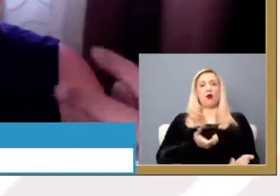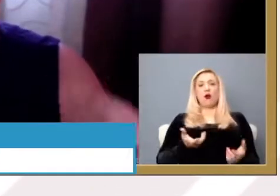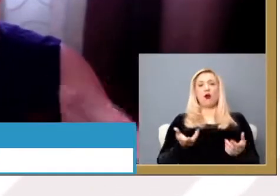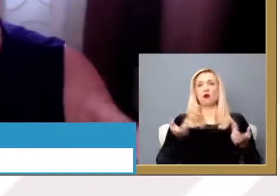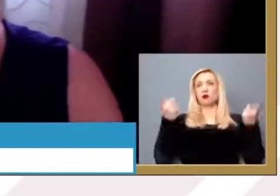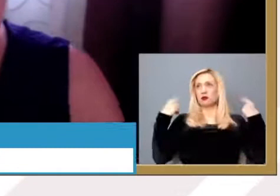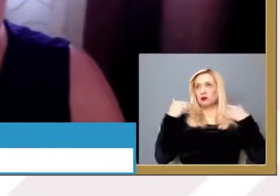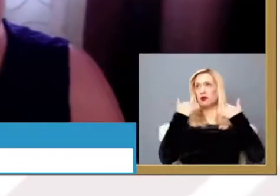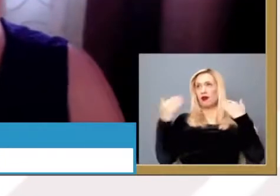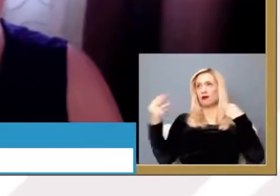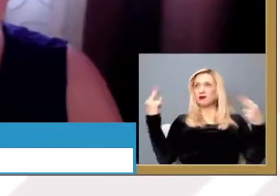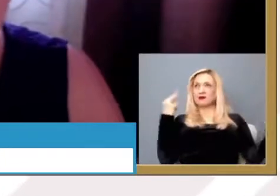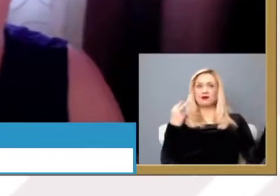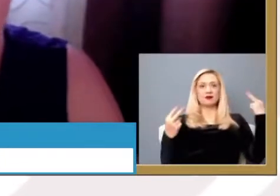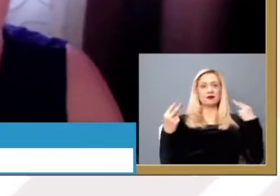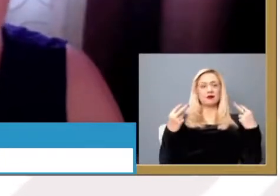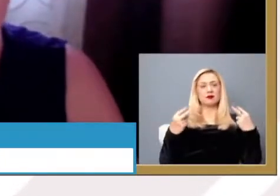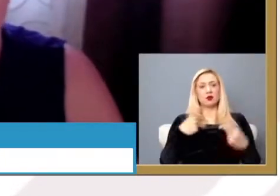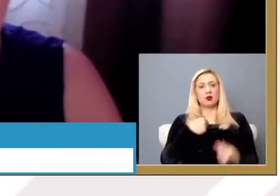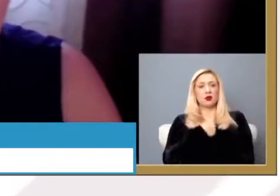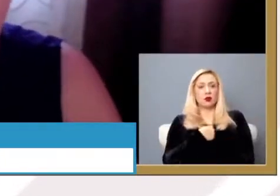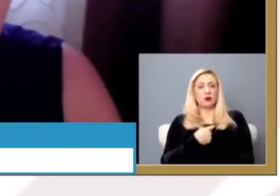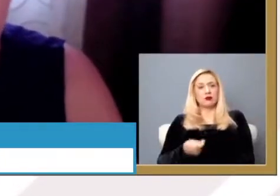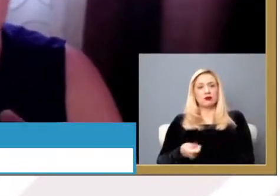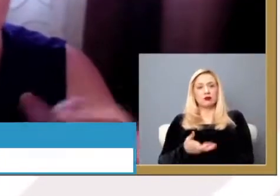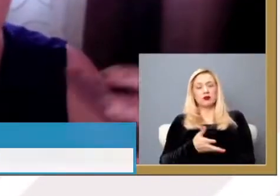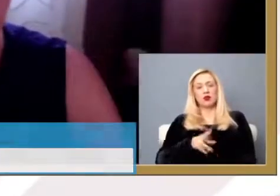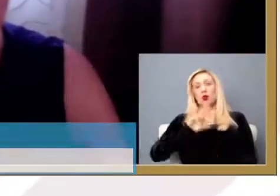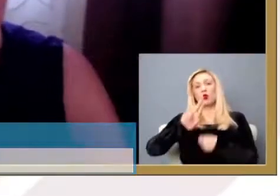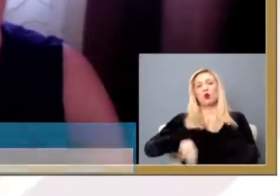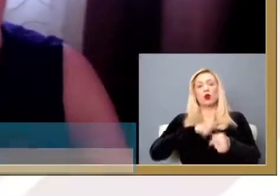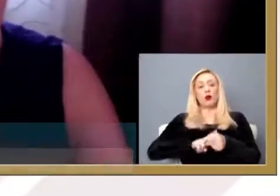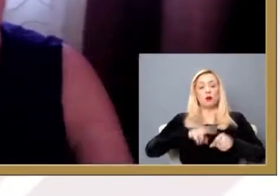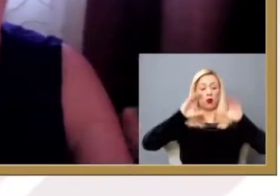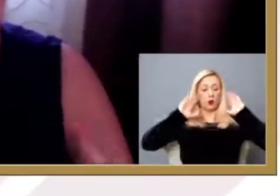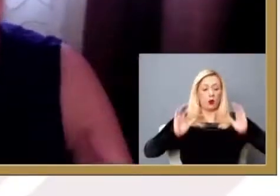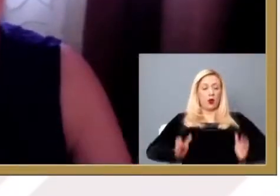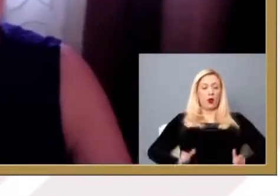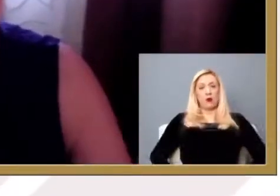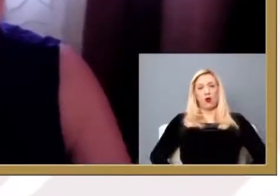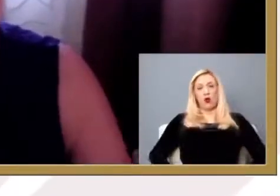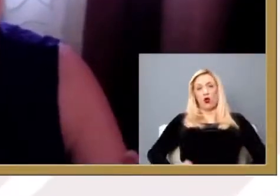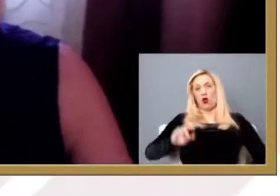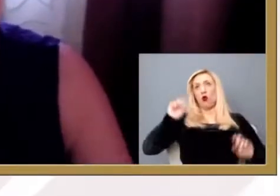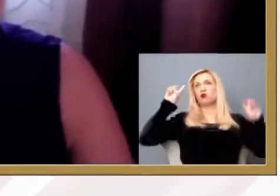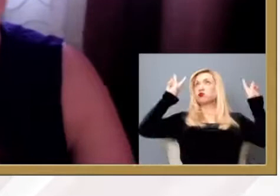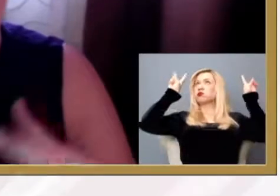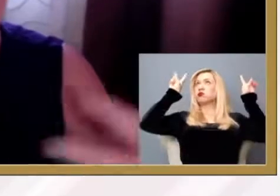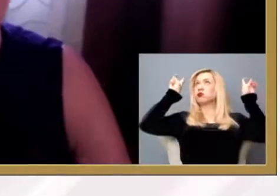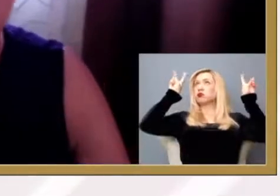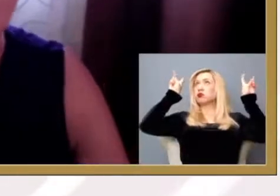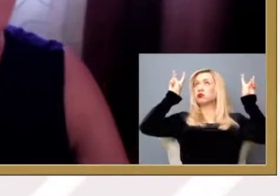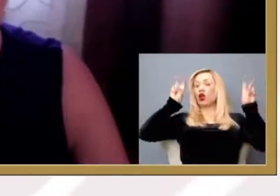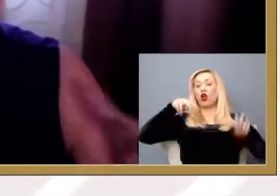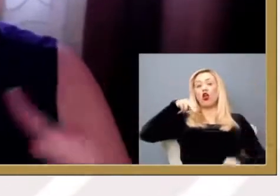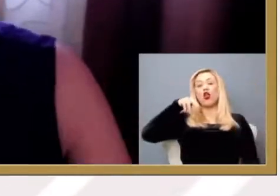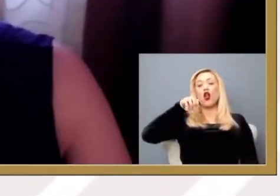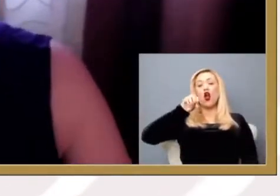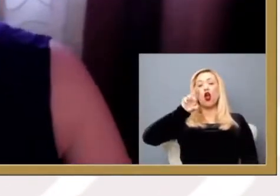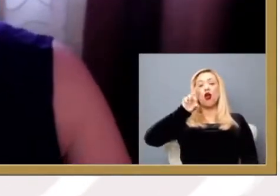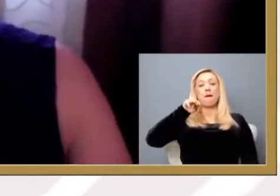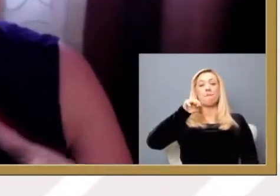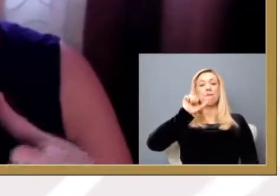bueno, en nuestro caso, en mi caso, yo les llamo normocorporales, no normales, porque no vamos a caer en la trampa de la normalidad y